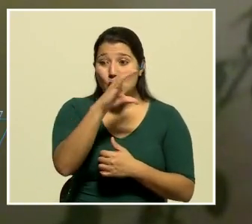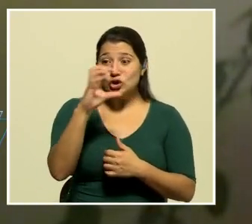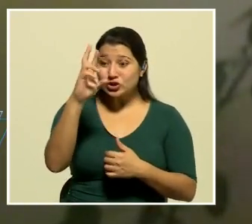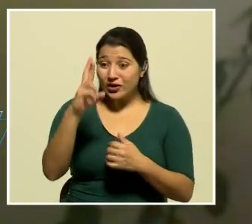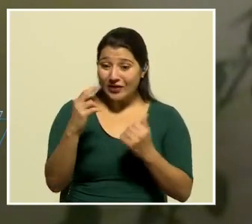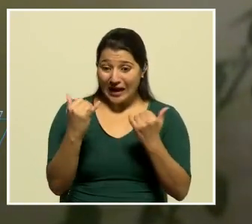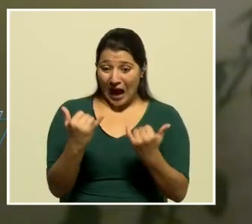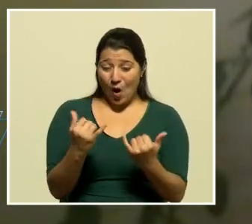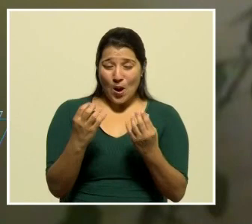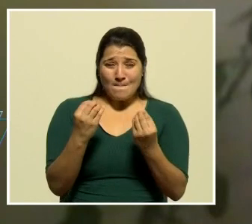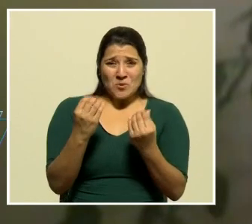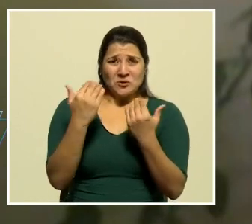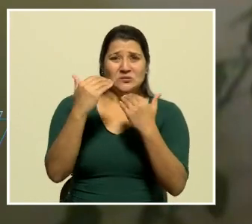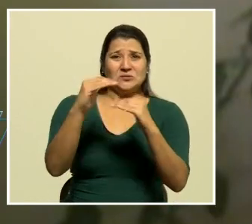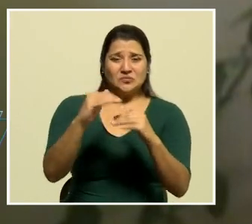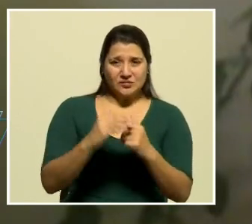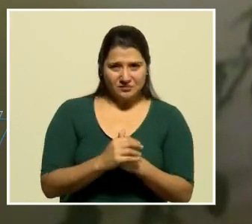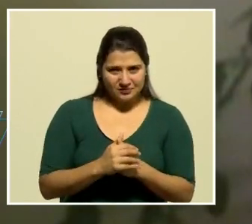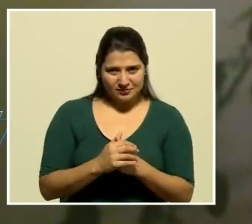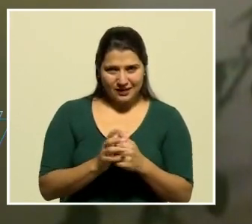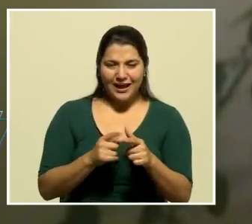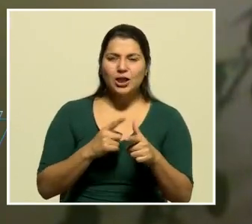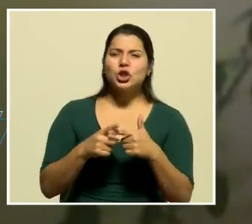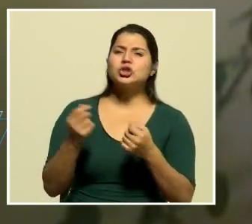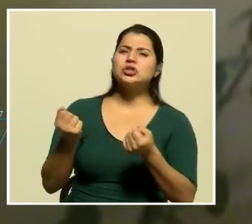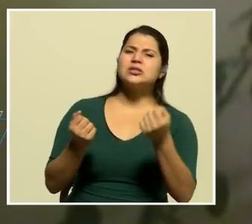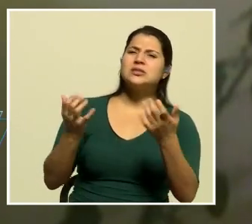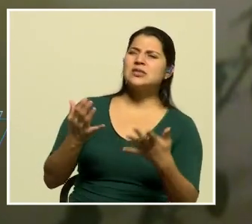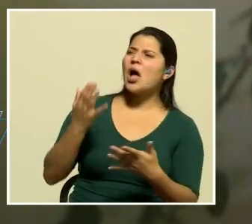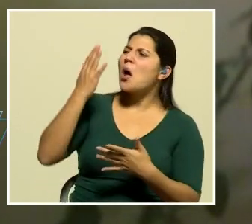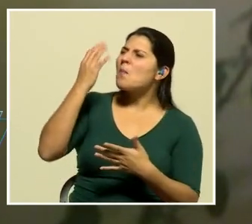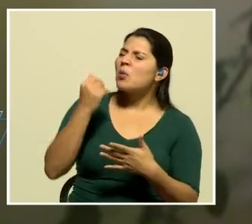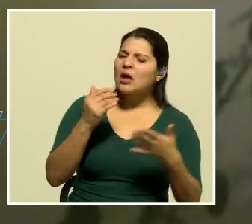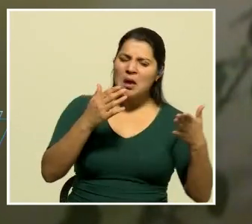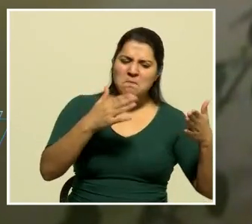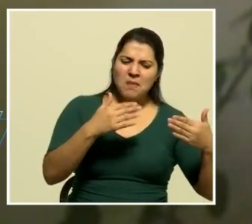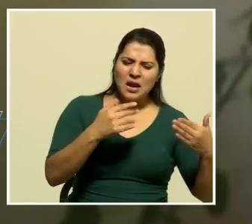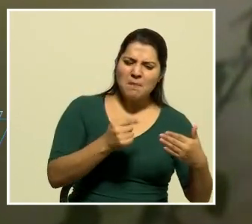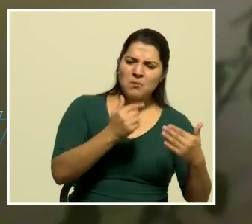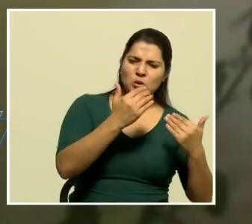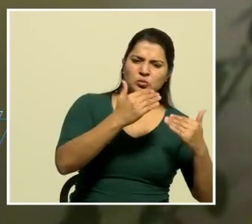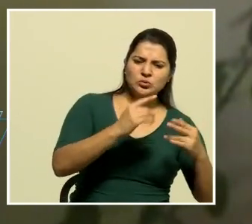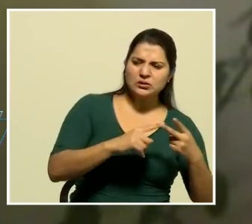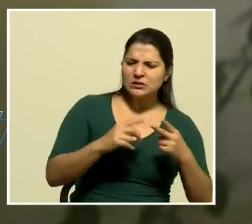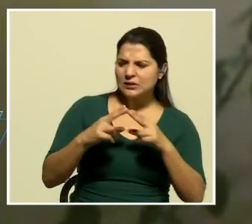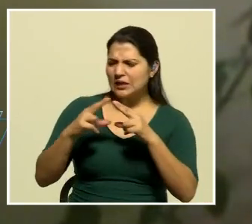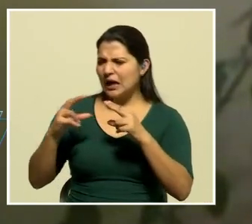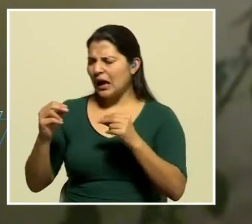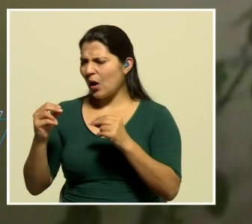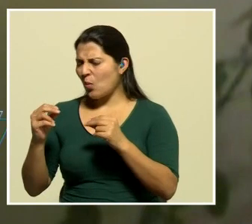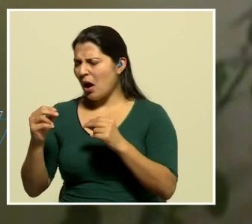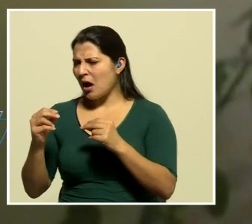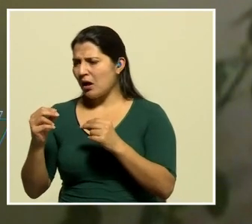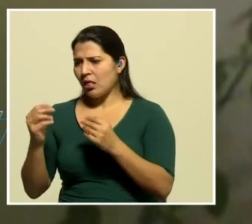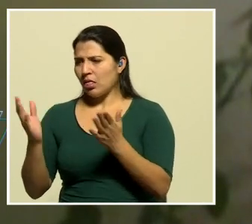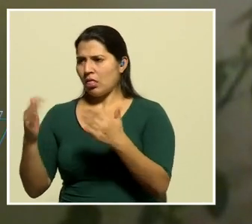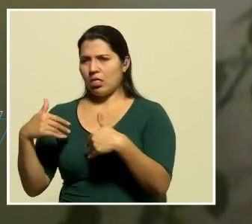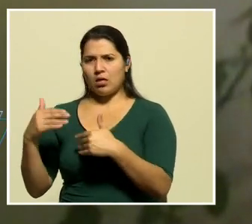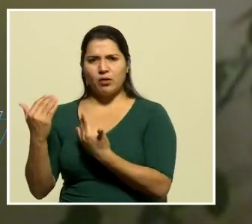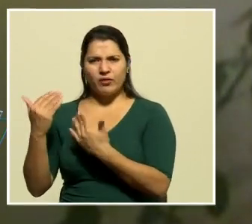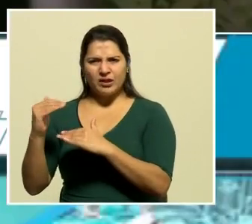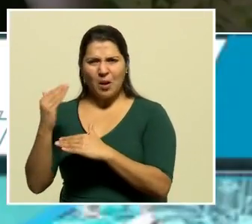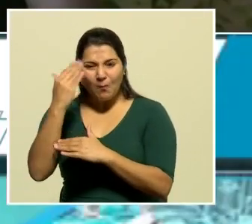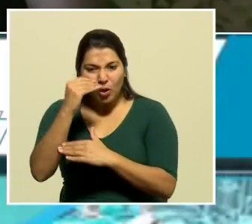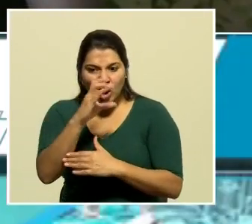restricciones. Entonces ellos dicen, ¿por qué si en Panamá son menos restricciones? ¿Por qué si Nicaragua es tan libre? ¿Por qué yo tengo que venir acá? ¿Por